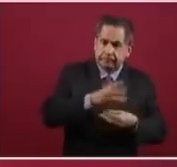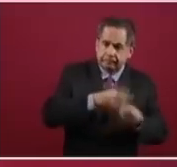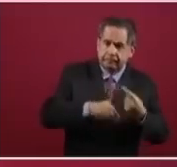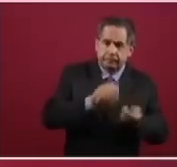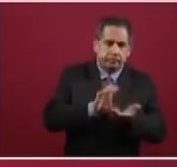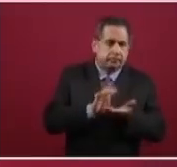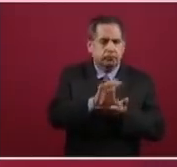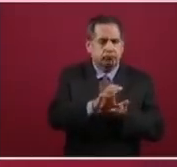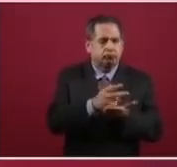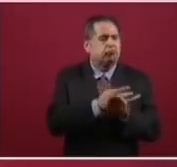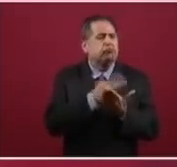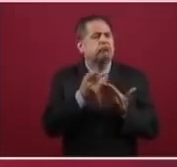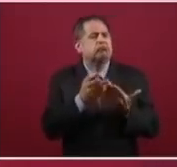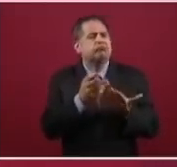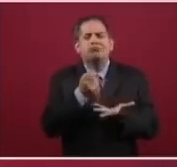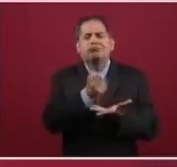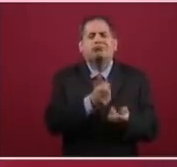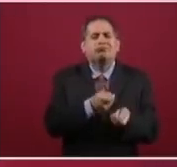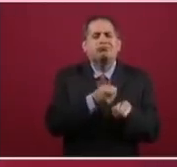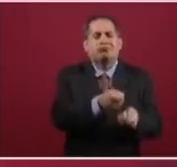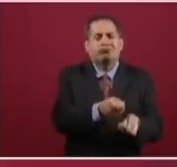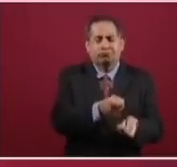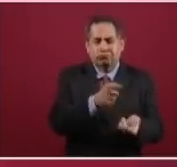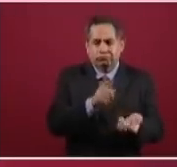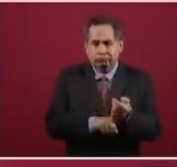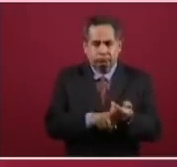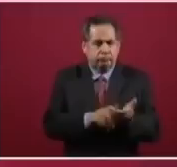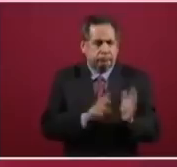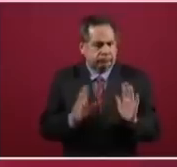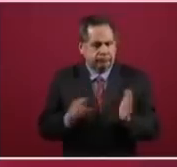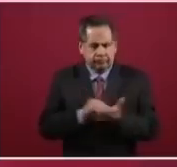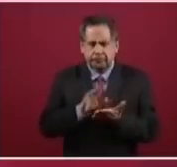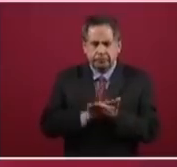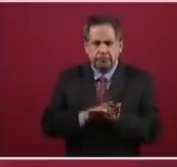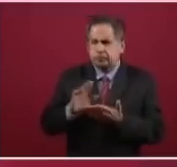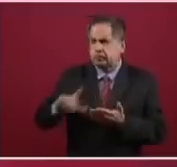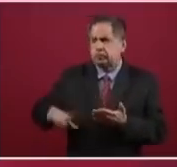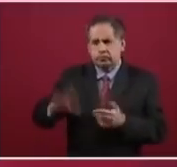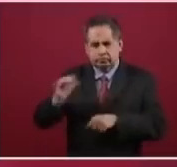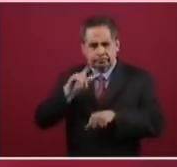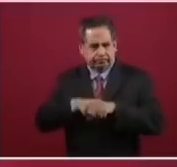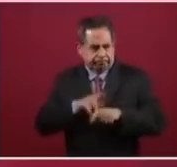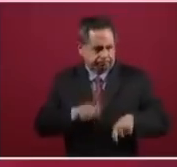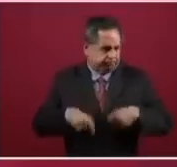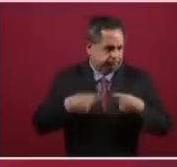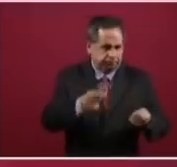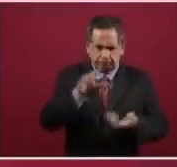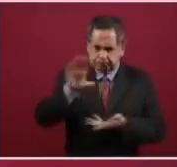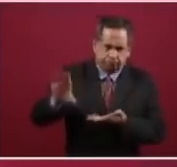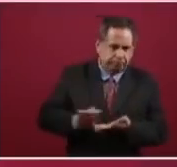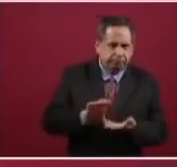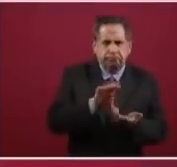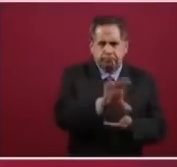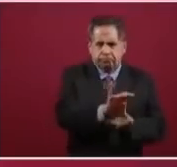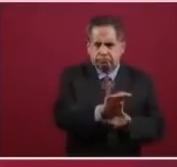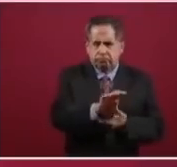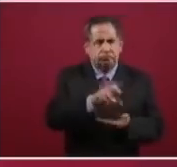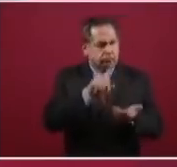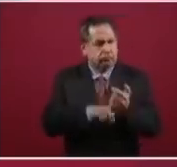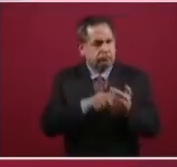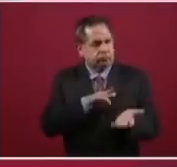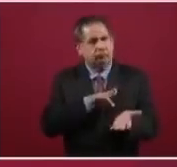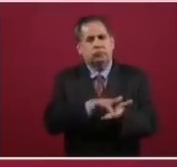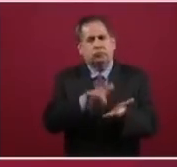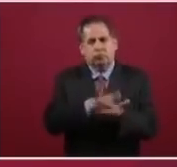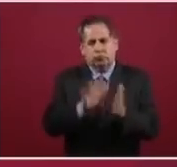presupuesto que está contemplado dentro del presupuesto de egresos de la federación y que se va a transferir apm s es decir esa es la parte del